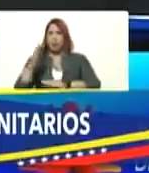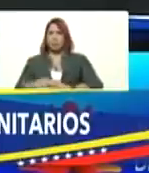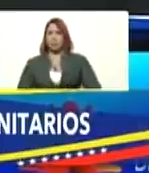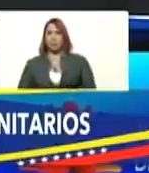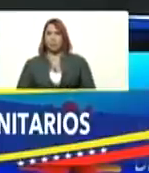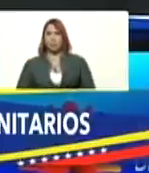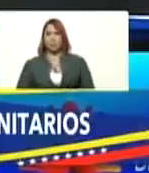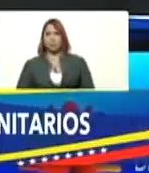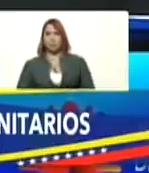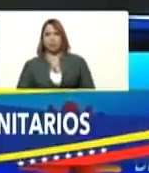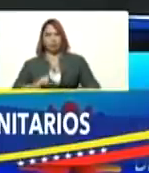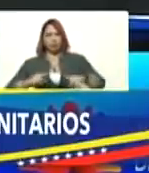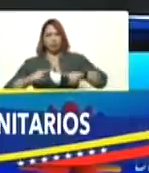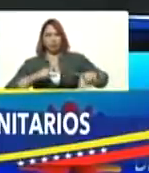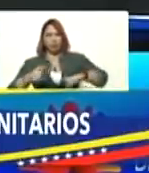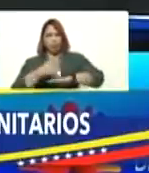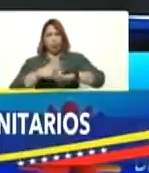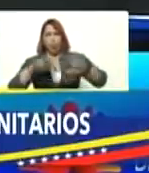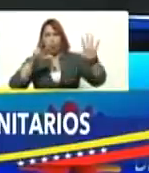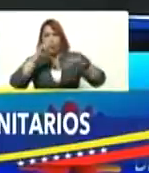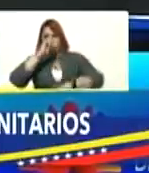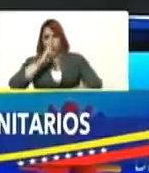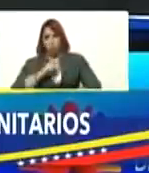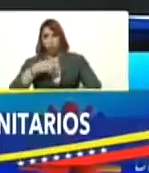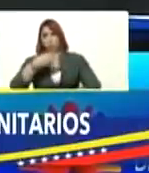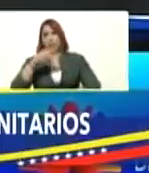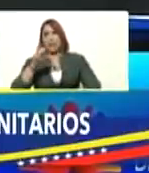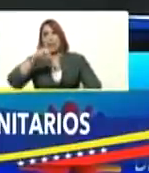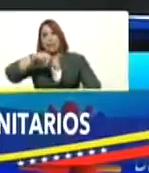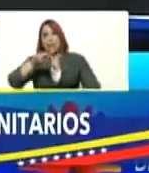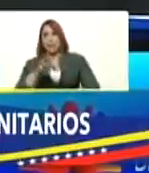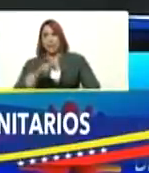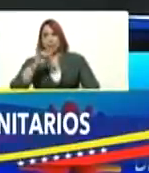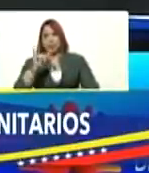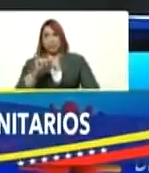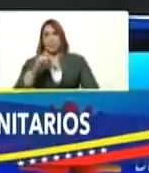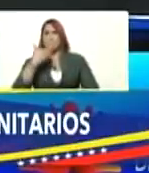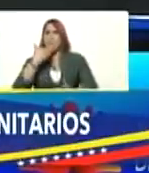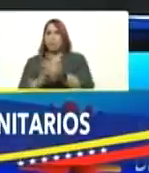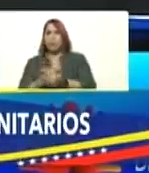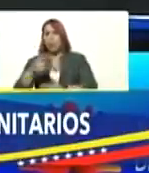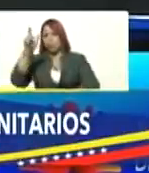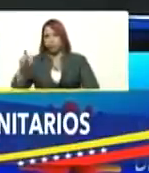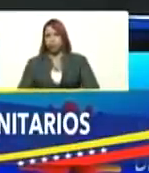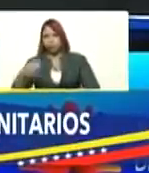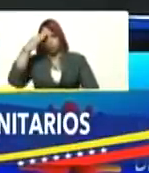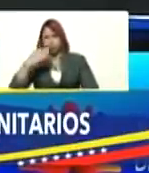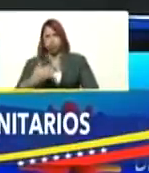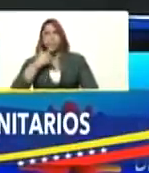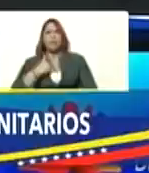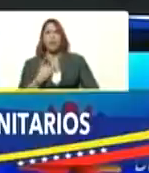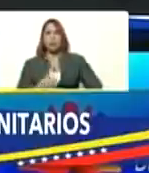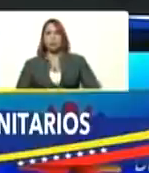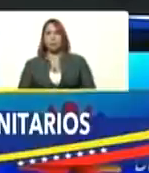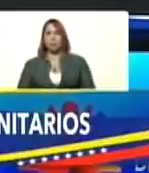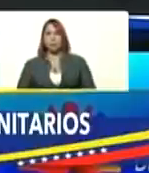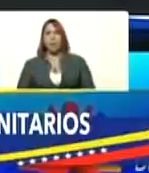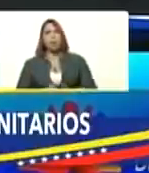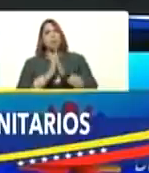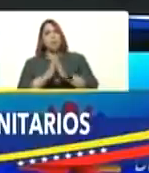estaba siendo gobernado durante 8 años por Henry Falcón, la pidió. Y me dijeron de Lara,